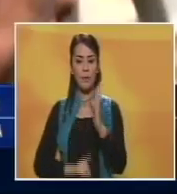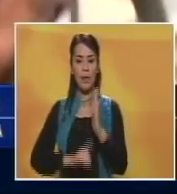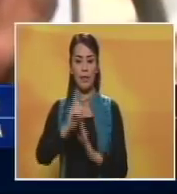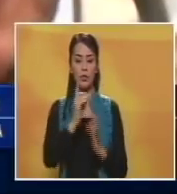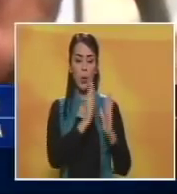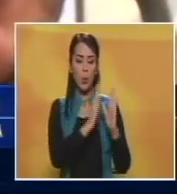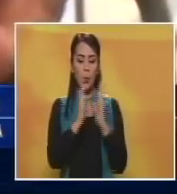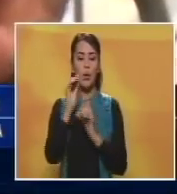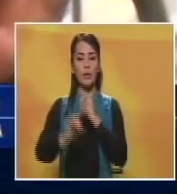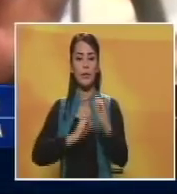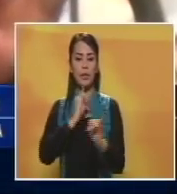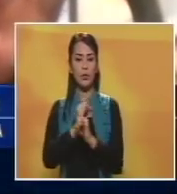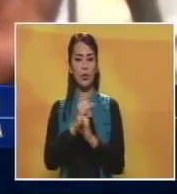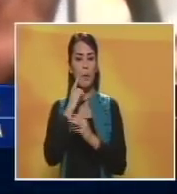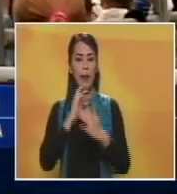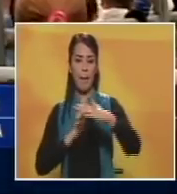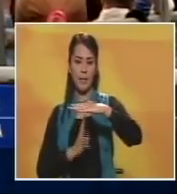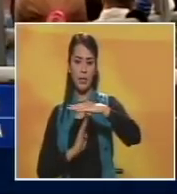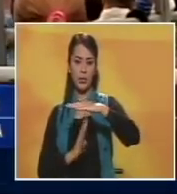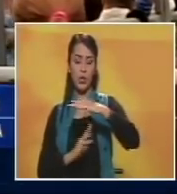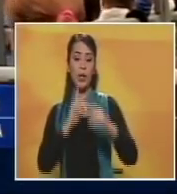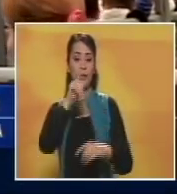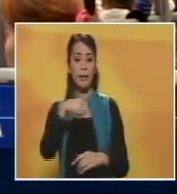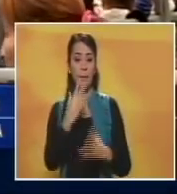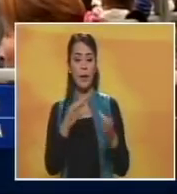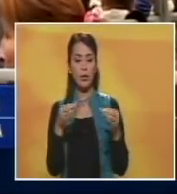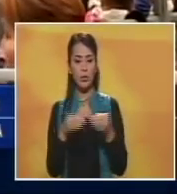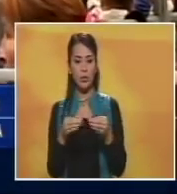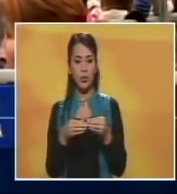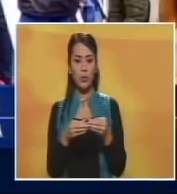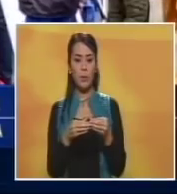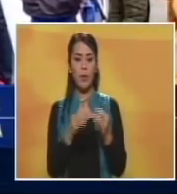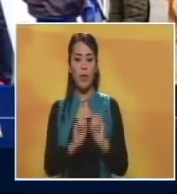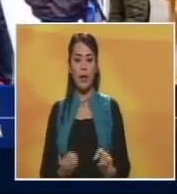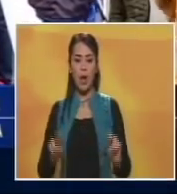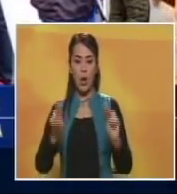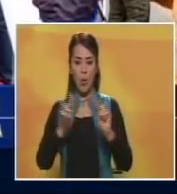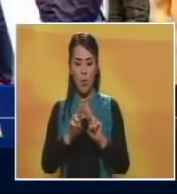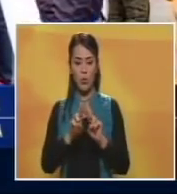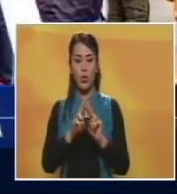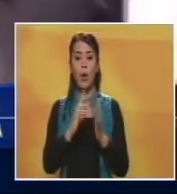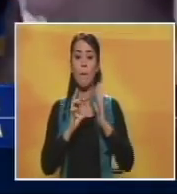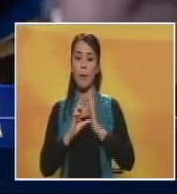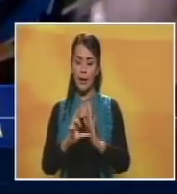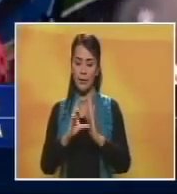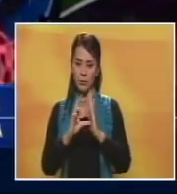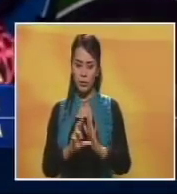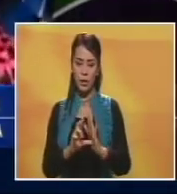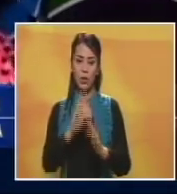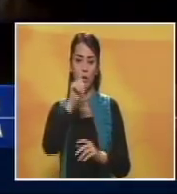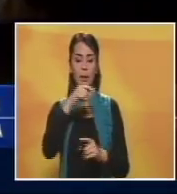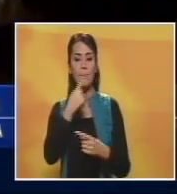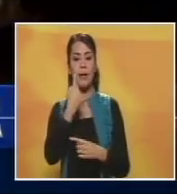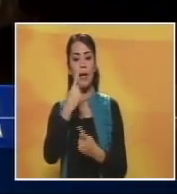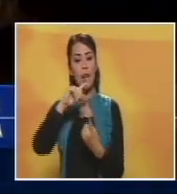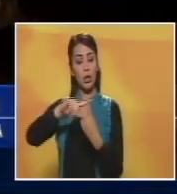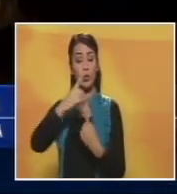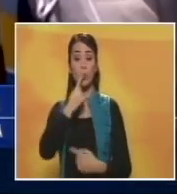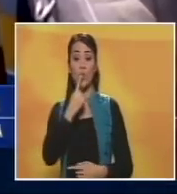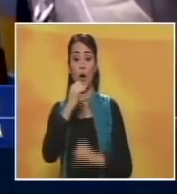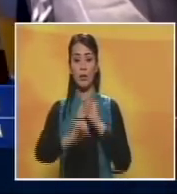la Organización Internacional para las Migraciones, la Agencia de Naciones Unidas para los Refugiados y la Cruz Roja